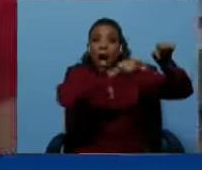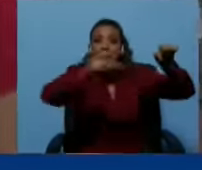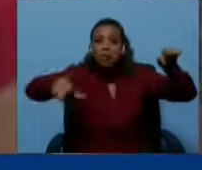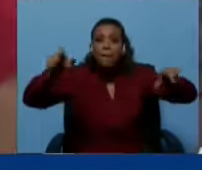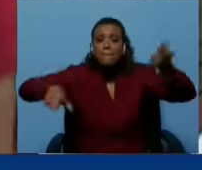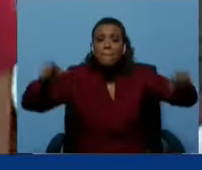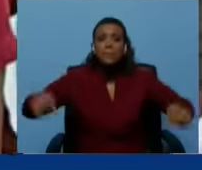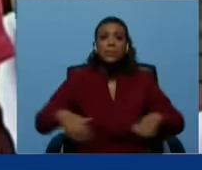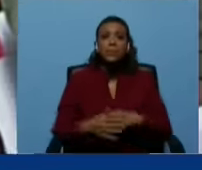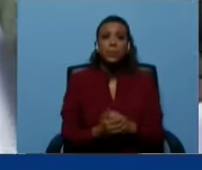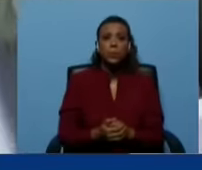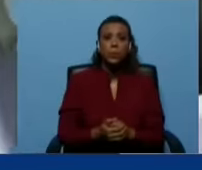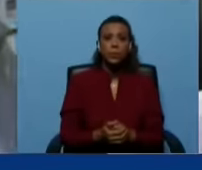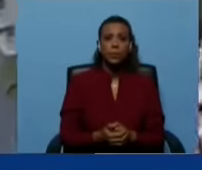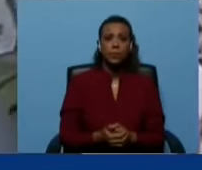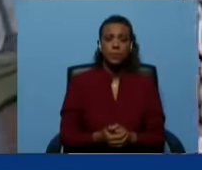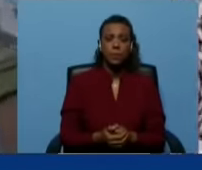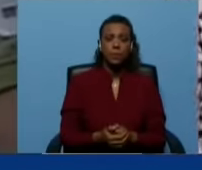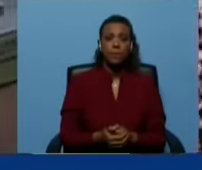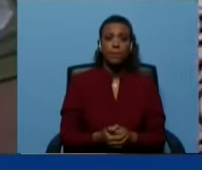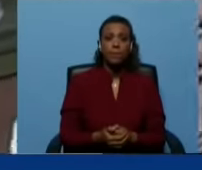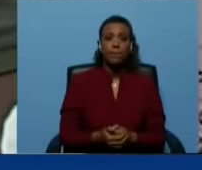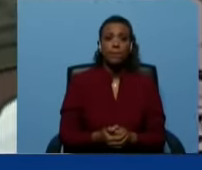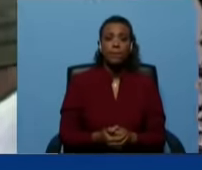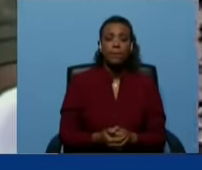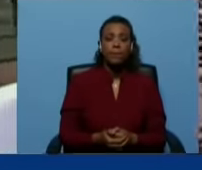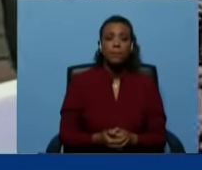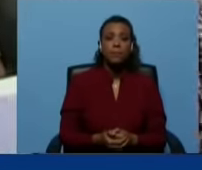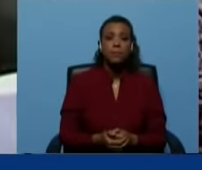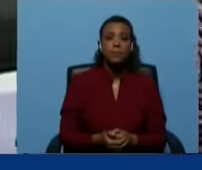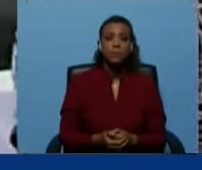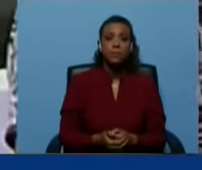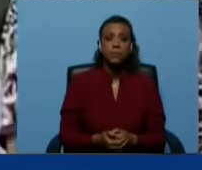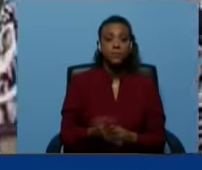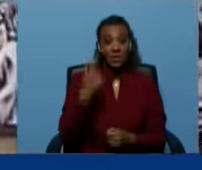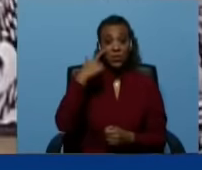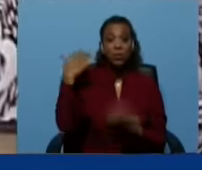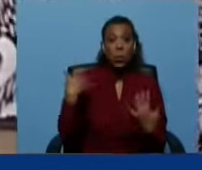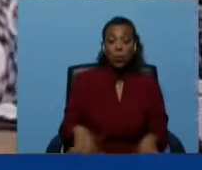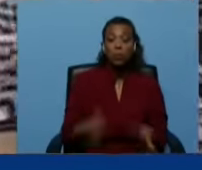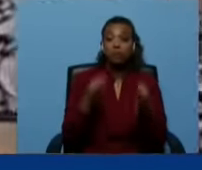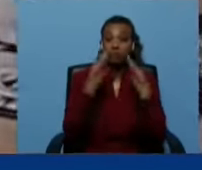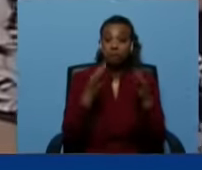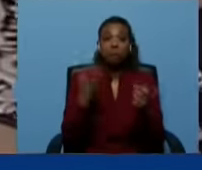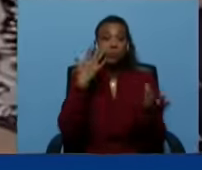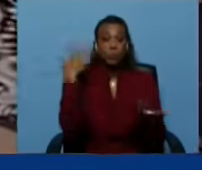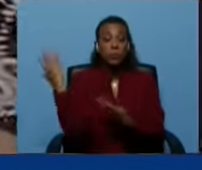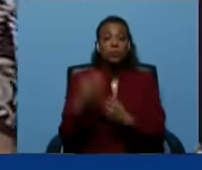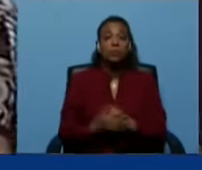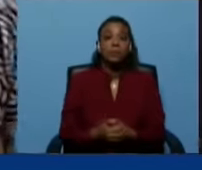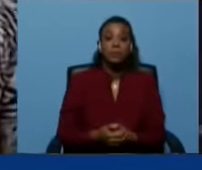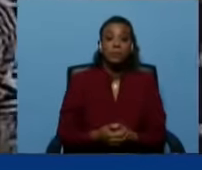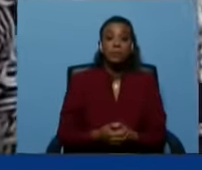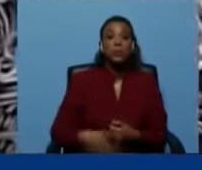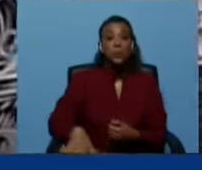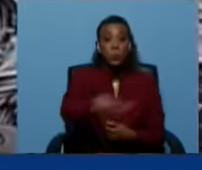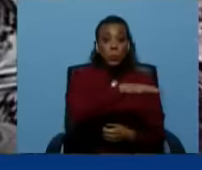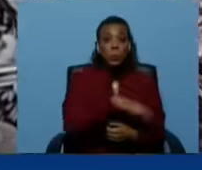llama WeChat, es chino. Eso es una maravilla. No